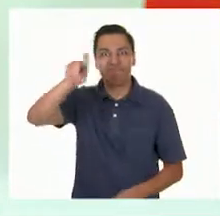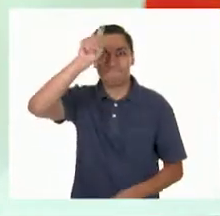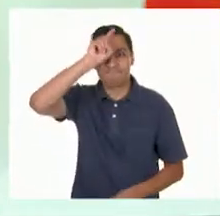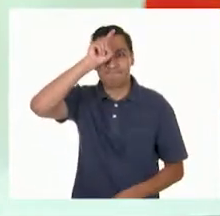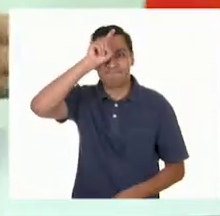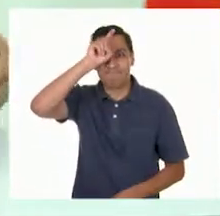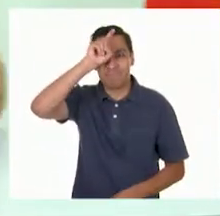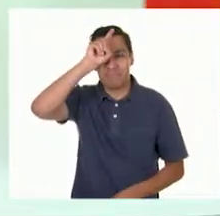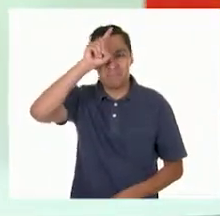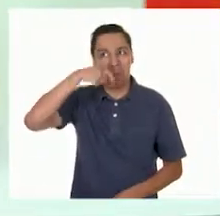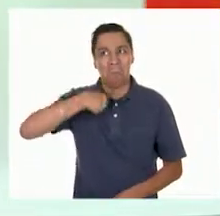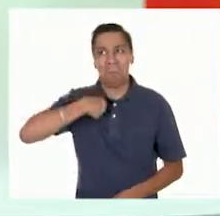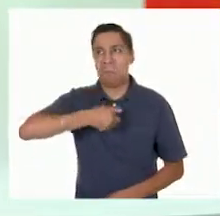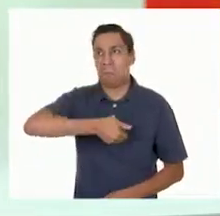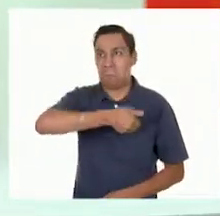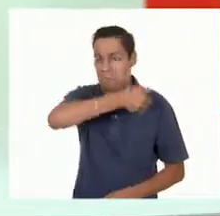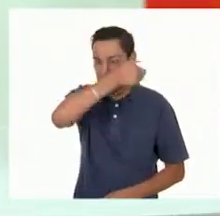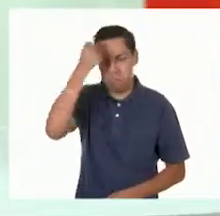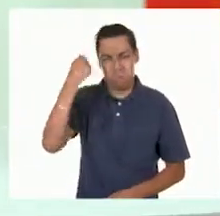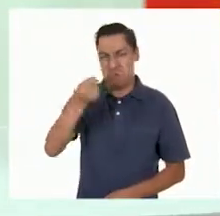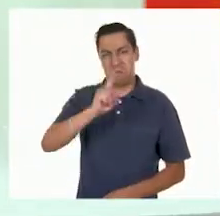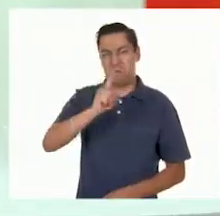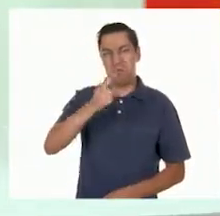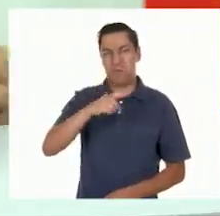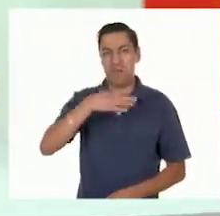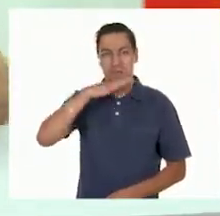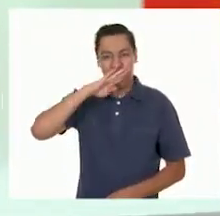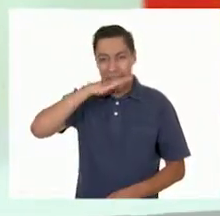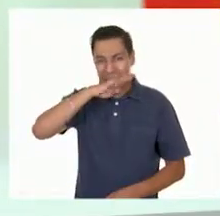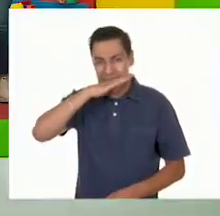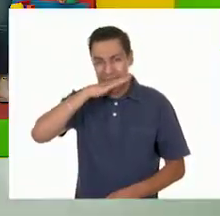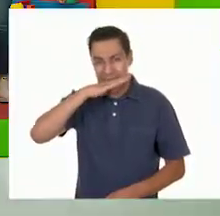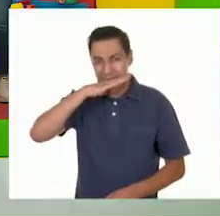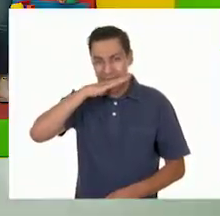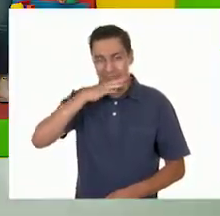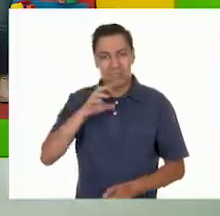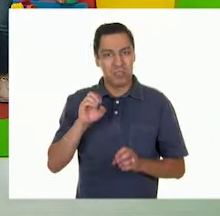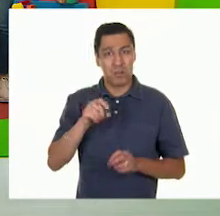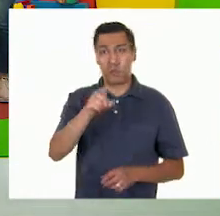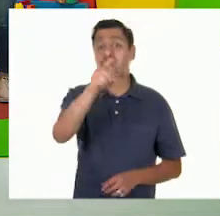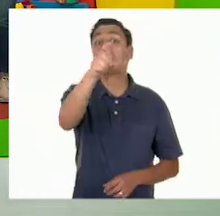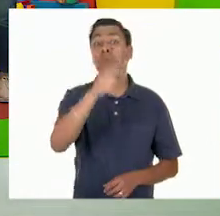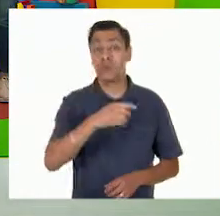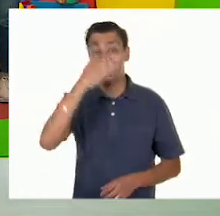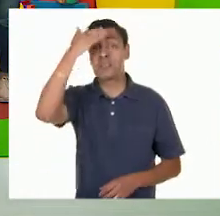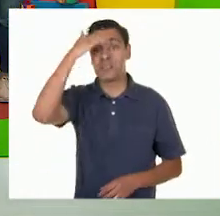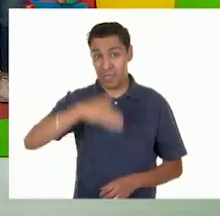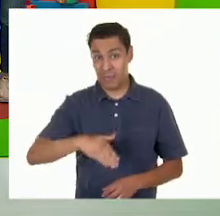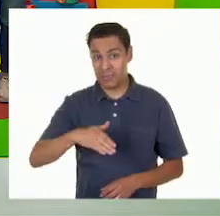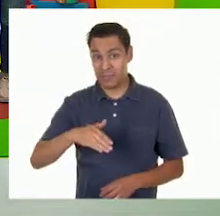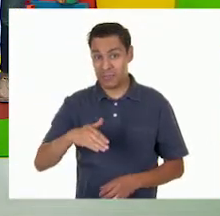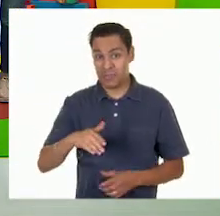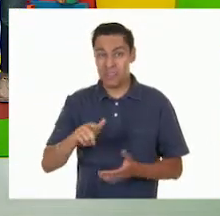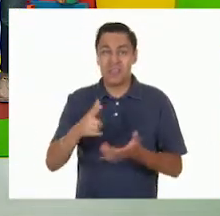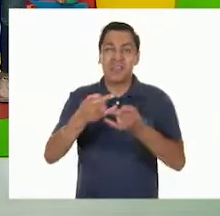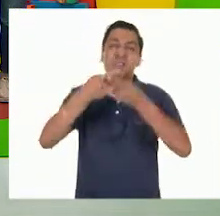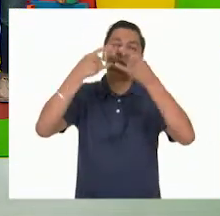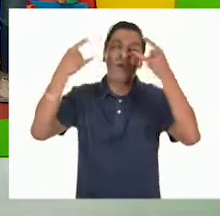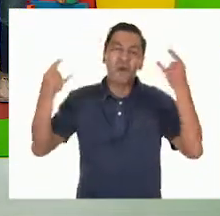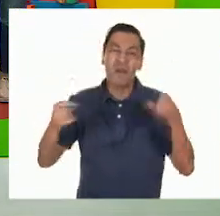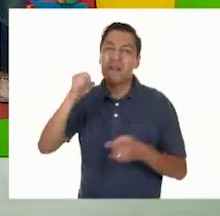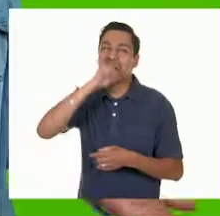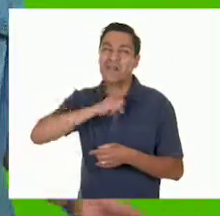yo no sé de eso del origen del maíz allá en casa conocen algunas leyendas sobre el origen del